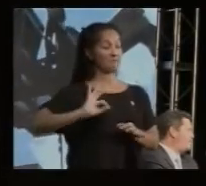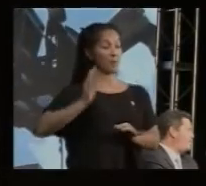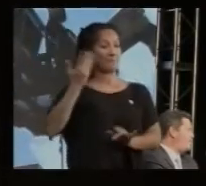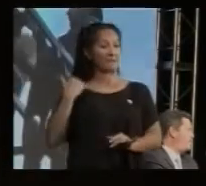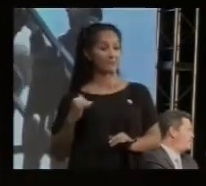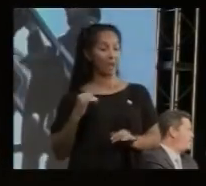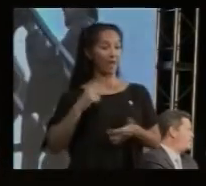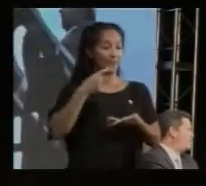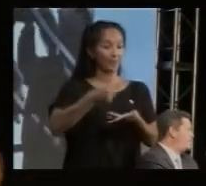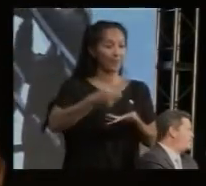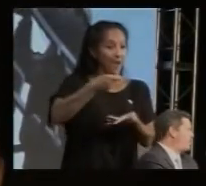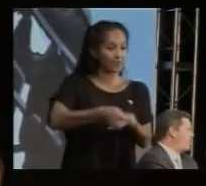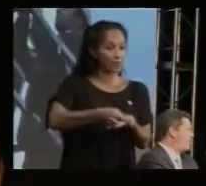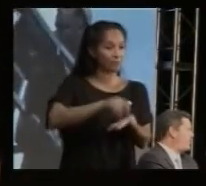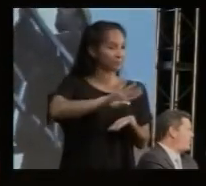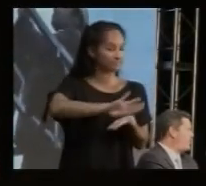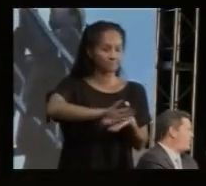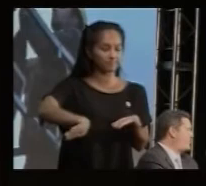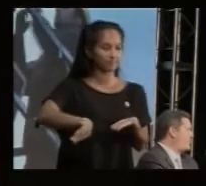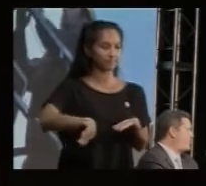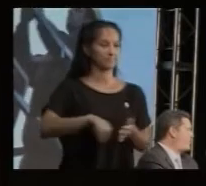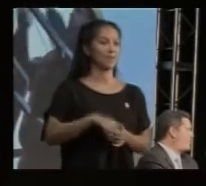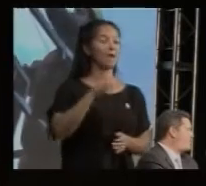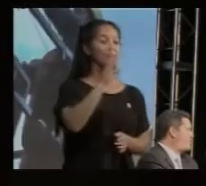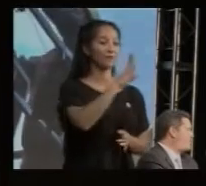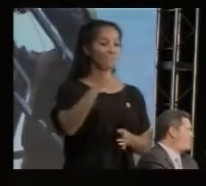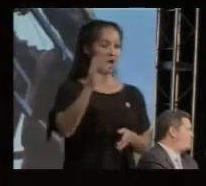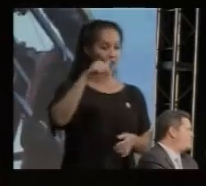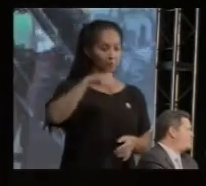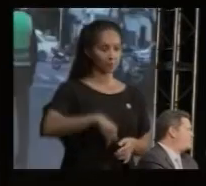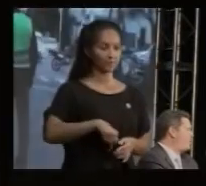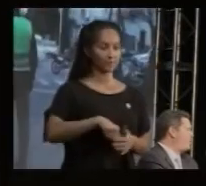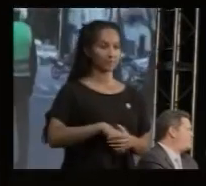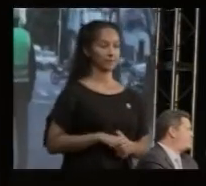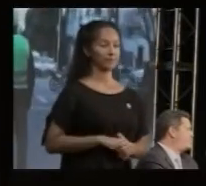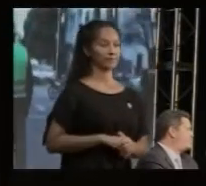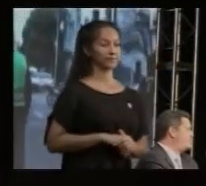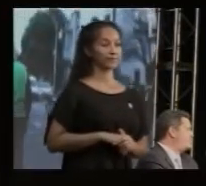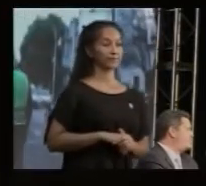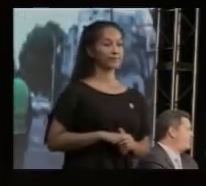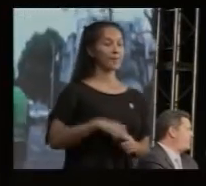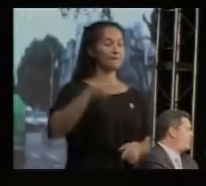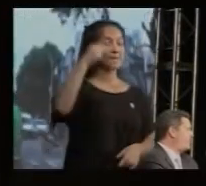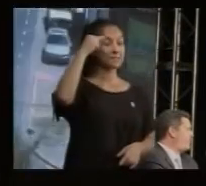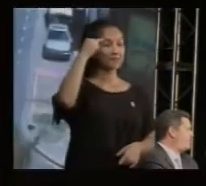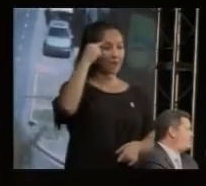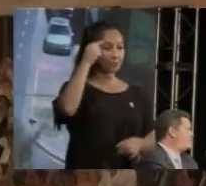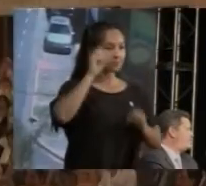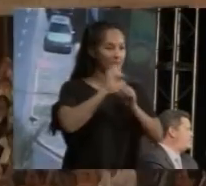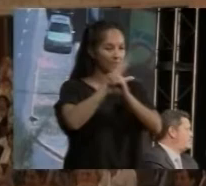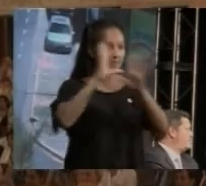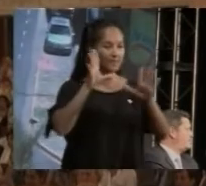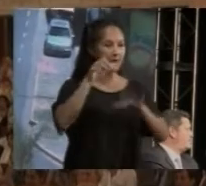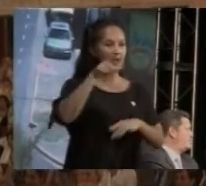incluye pagos por lo que fue el quebranto del Banco Municipal. Creemos en la eficiencia y en transparentar el accionar